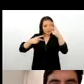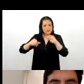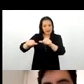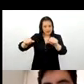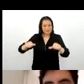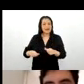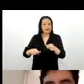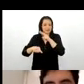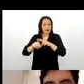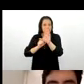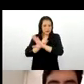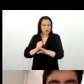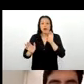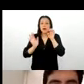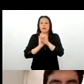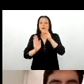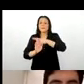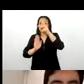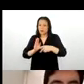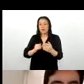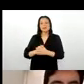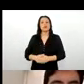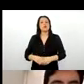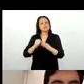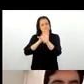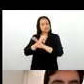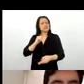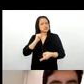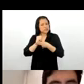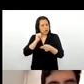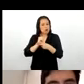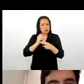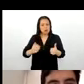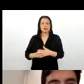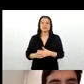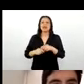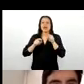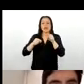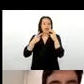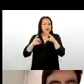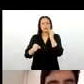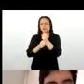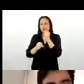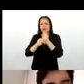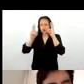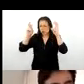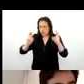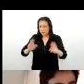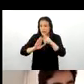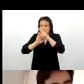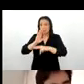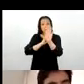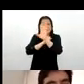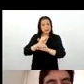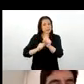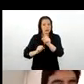Programas como el Naturalmente Seguras, Áreas Naturales Protegidas Naturalmente Seguras. Y ahí hemos trabajado todo un tema de protocolos, todo